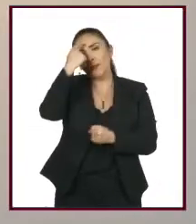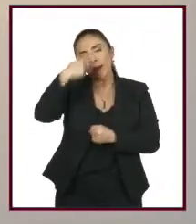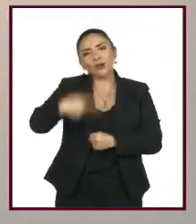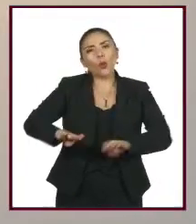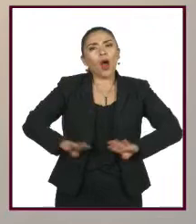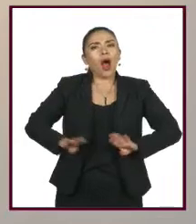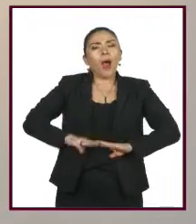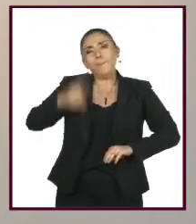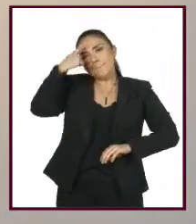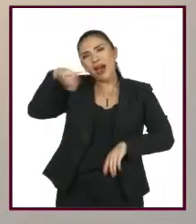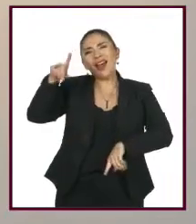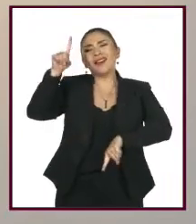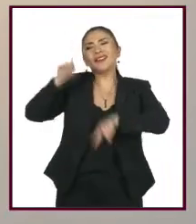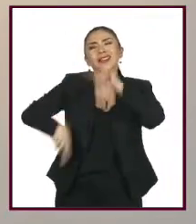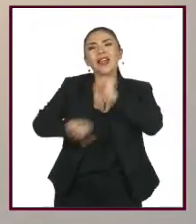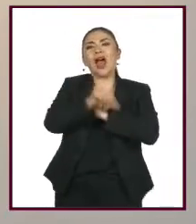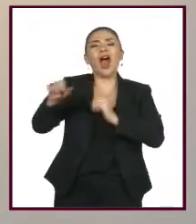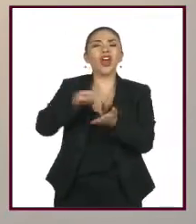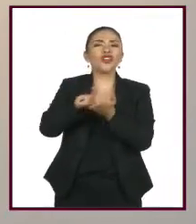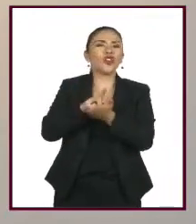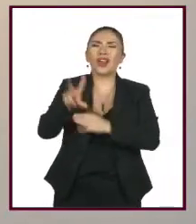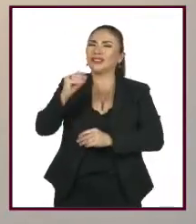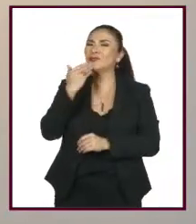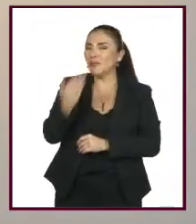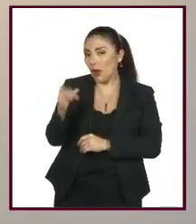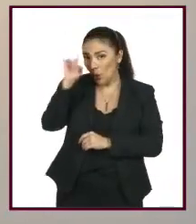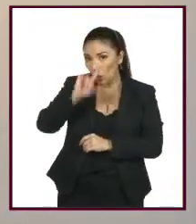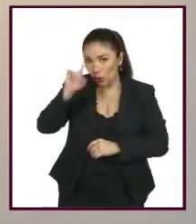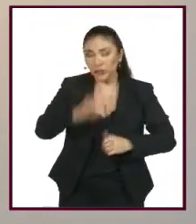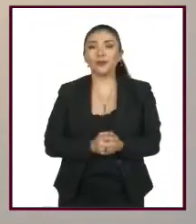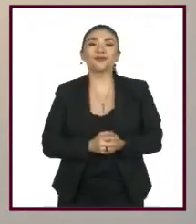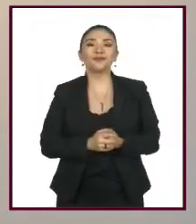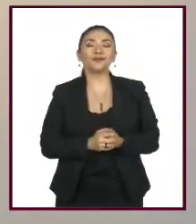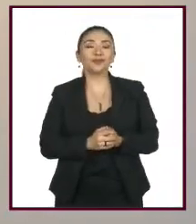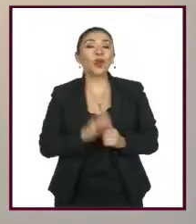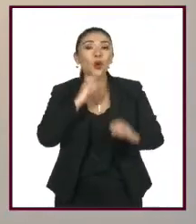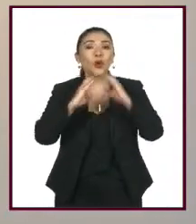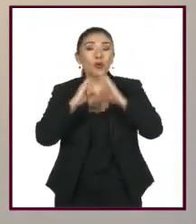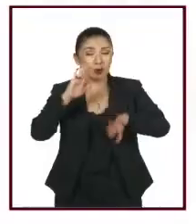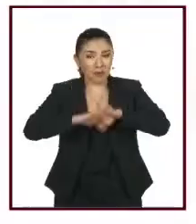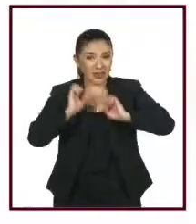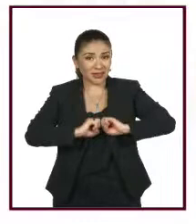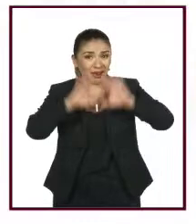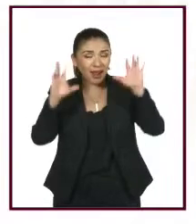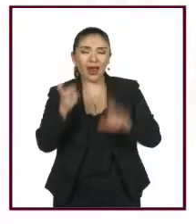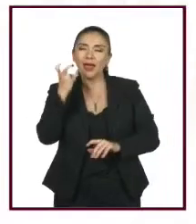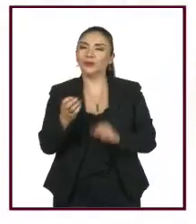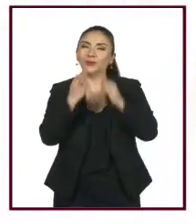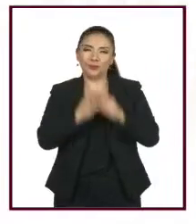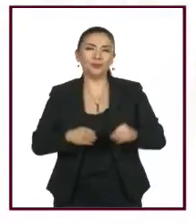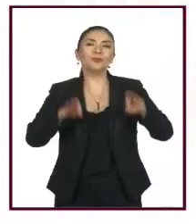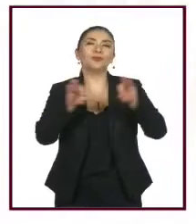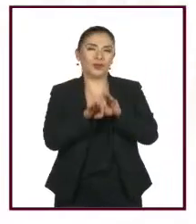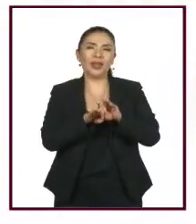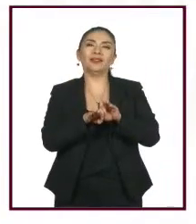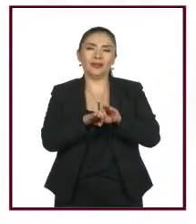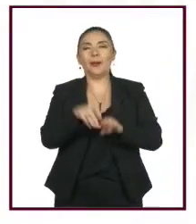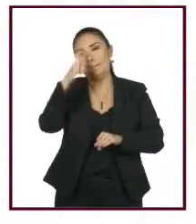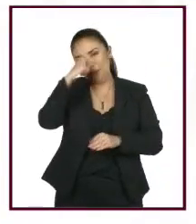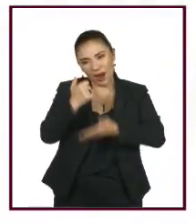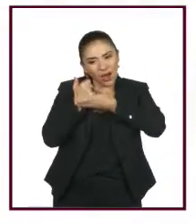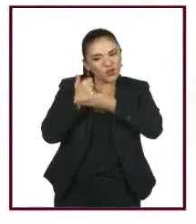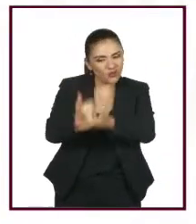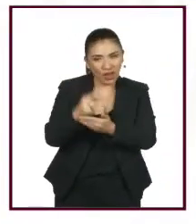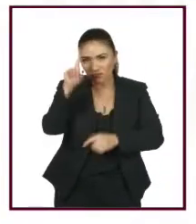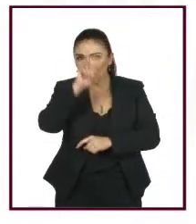actitudes contra las sustancias psicoactivas. La comunicación asertiva es muy importante en las